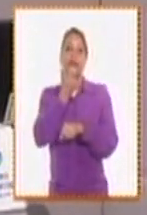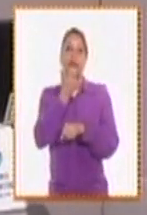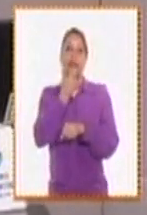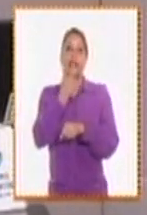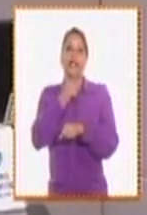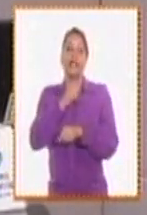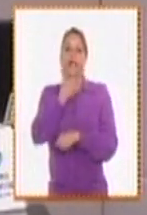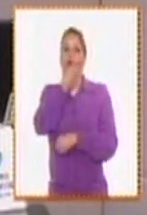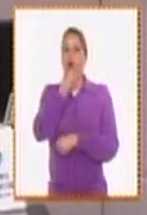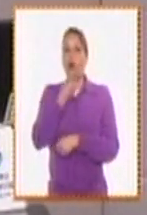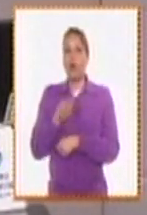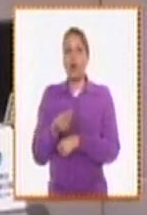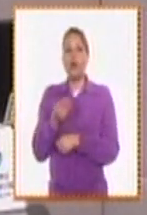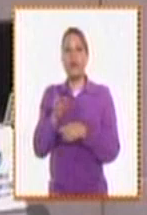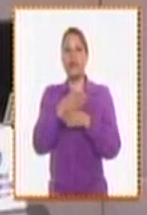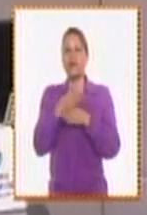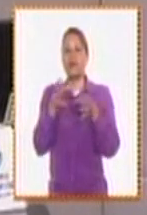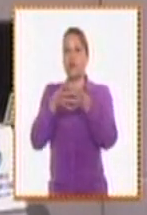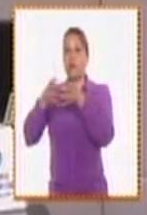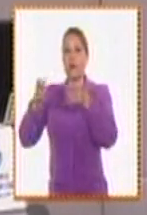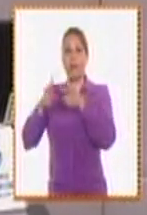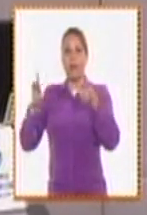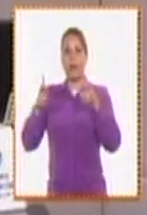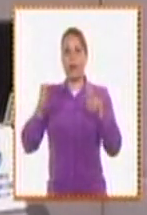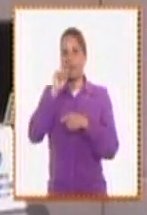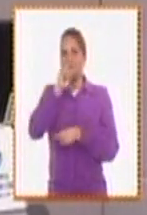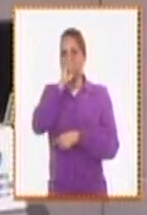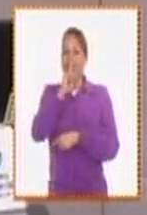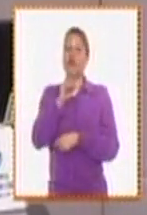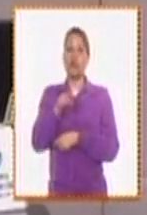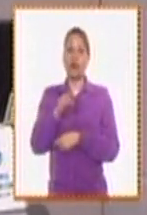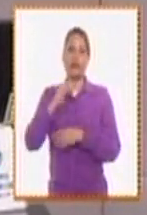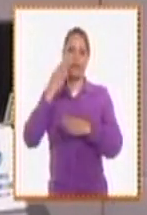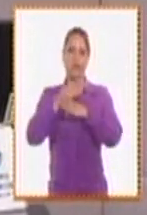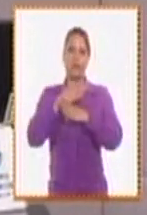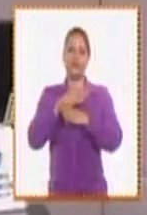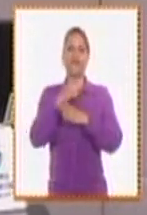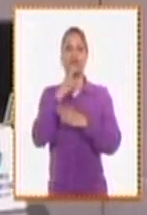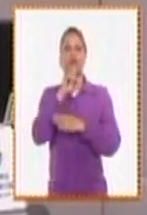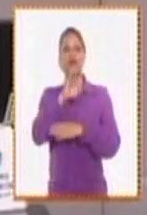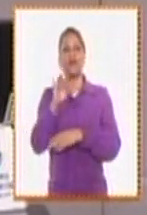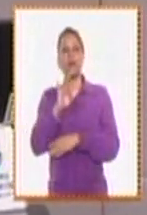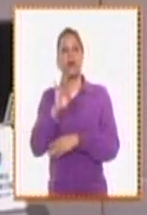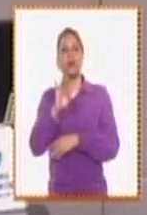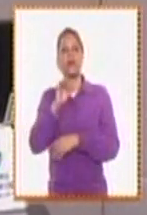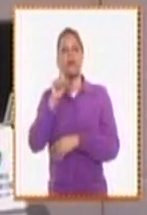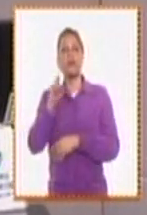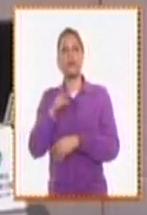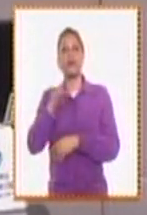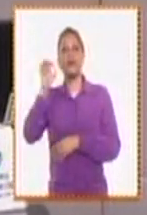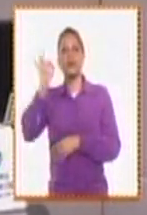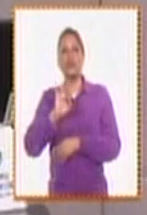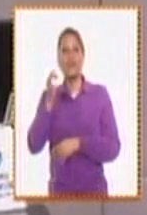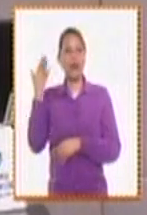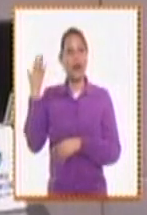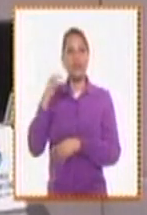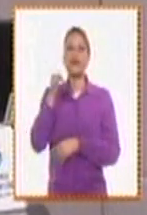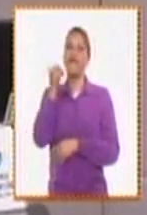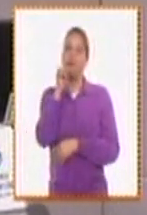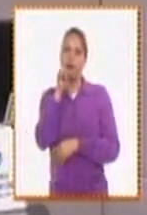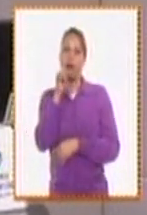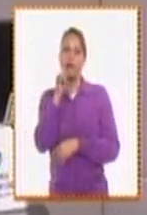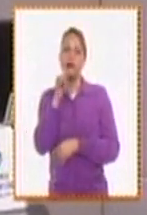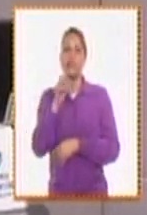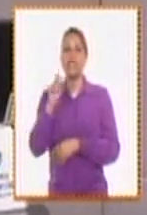un hecho con muchos estudiantes al mismo tiempo. El 87,8% de los estudiantes que han participado en estos hechos fumaban, ingieren